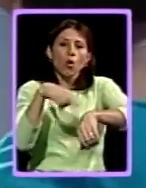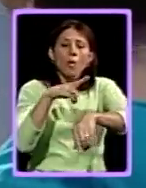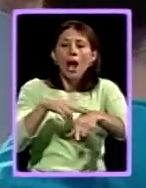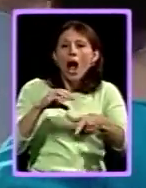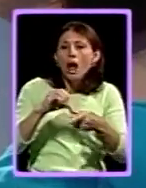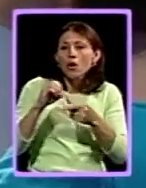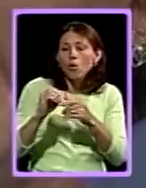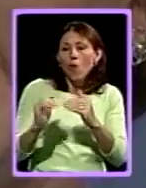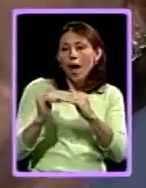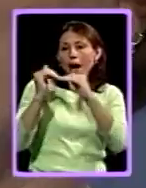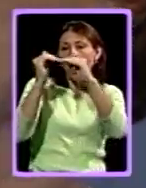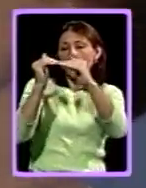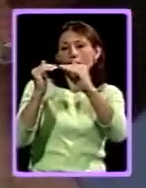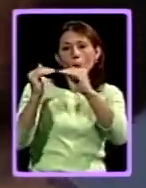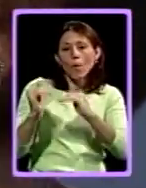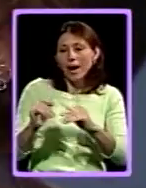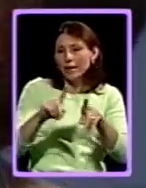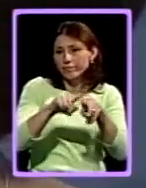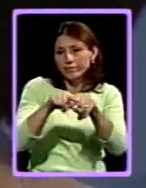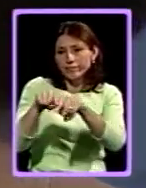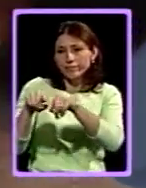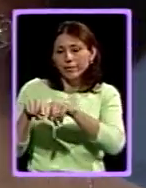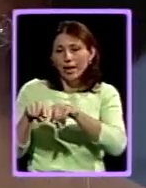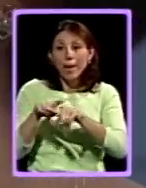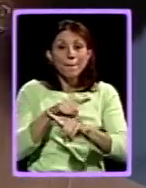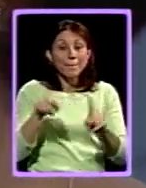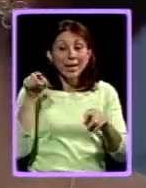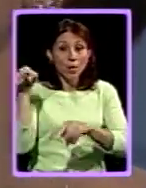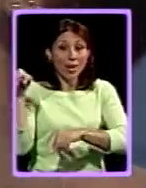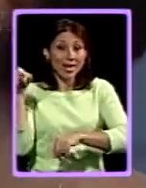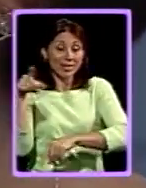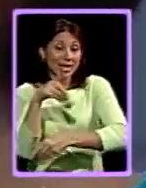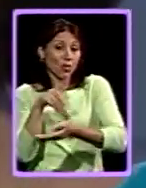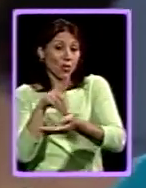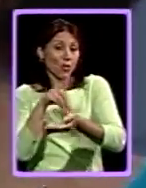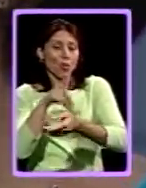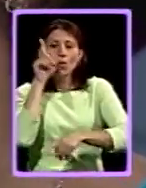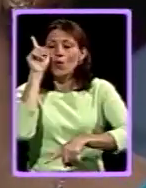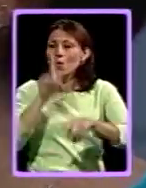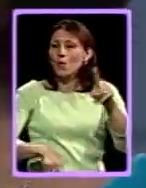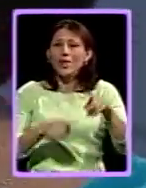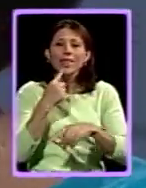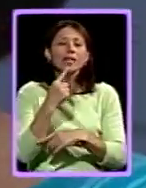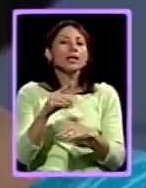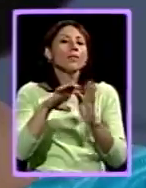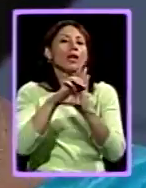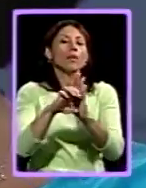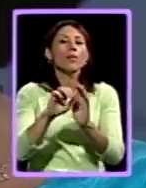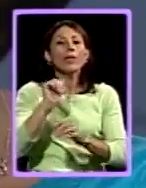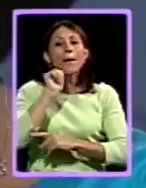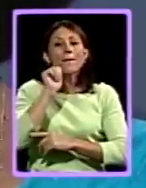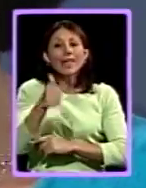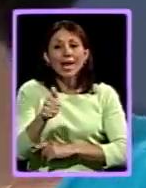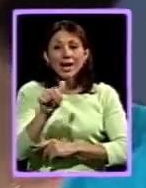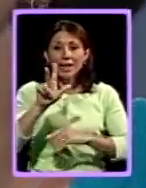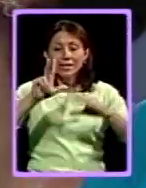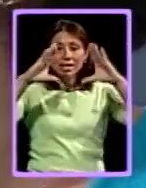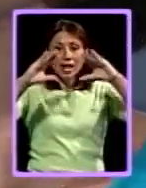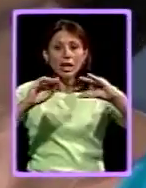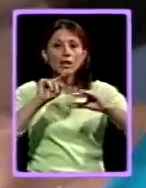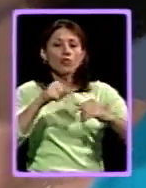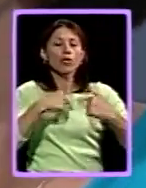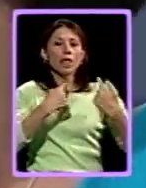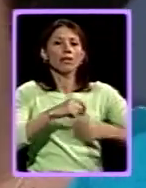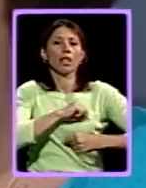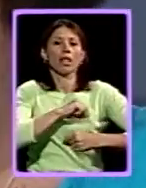una presión baja. Lo que sí no puede decirle quien le toma la presión, aunque sea médico, es: mañana a las 3 de la tarde va a tener un infarto. Eso no se